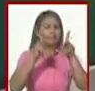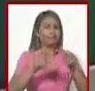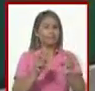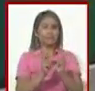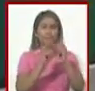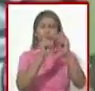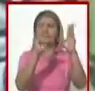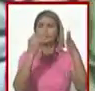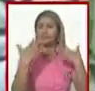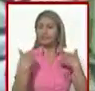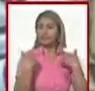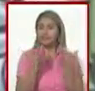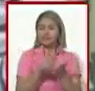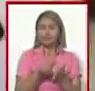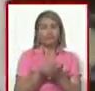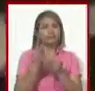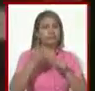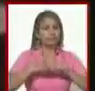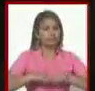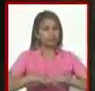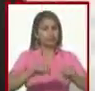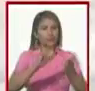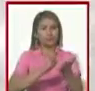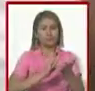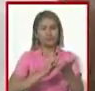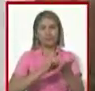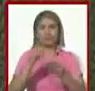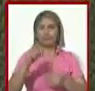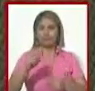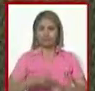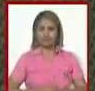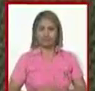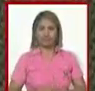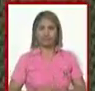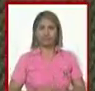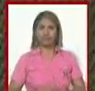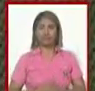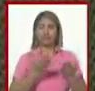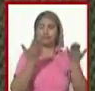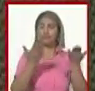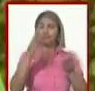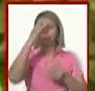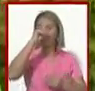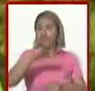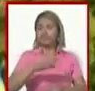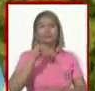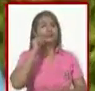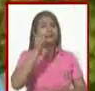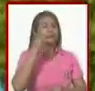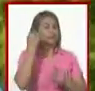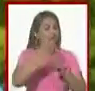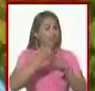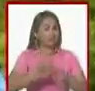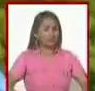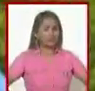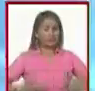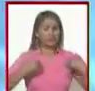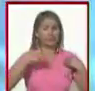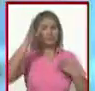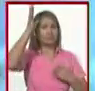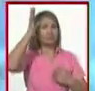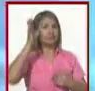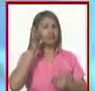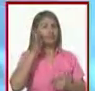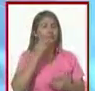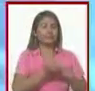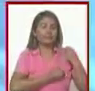pacientes con cáncer que no cuentan con los recursos para seguir con los tratamientos necesarios. Entre ellos existen niños que día a día luchan por su vida y sus padres